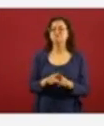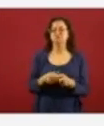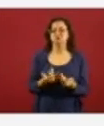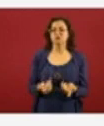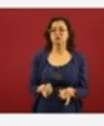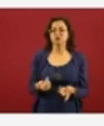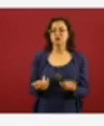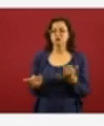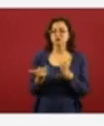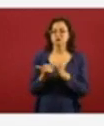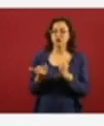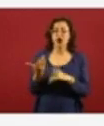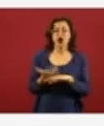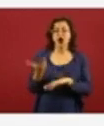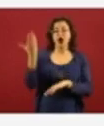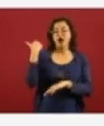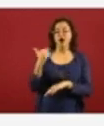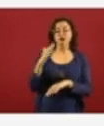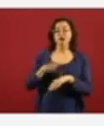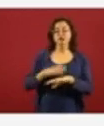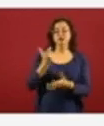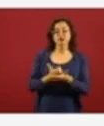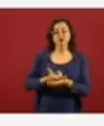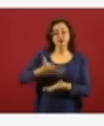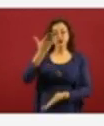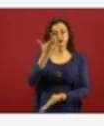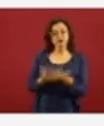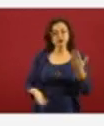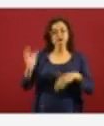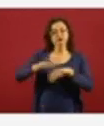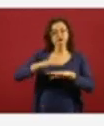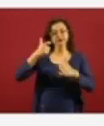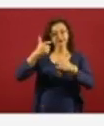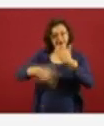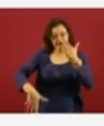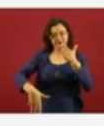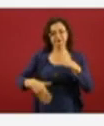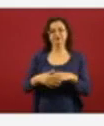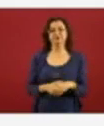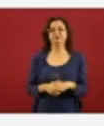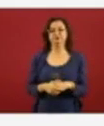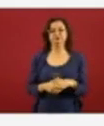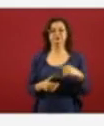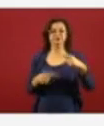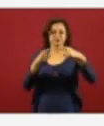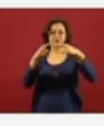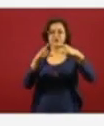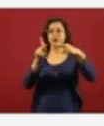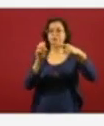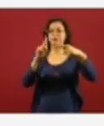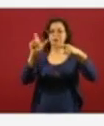también, estaba por arriba de la media de la franquicia Pemex, ahora ya está por abajo de la media de